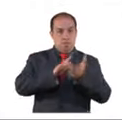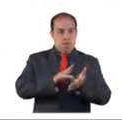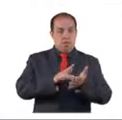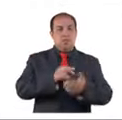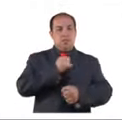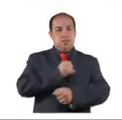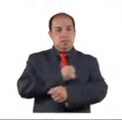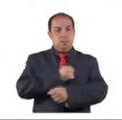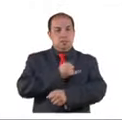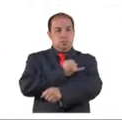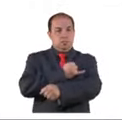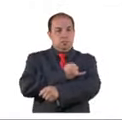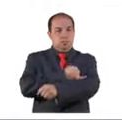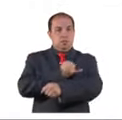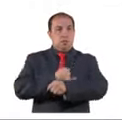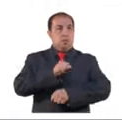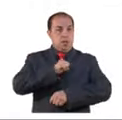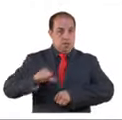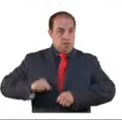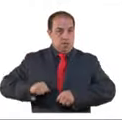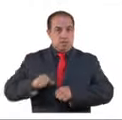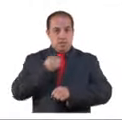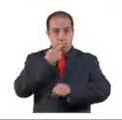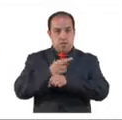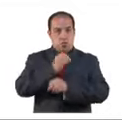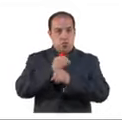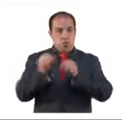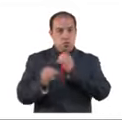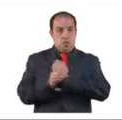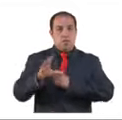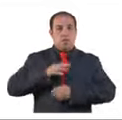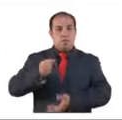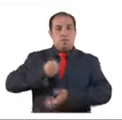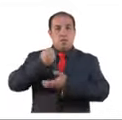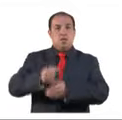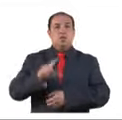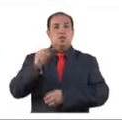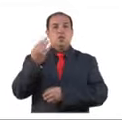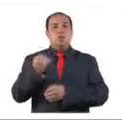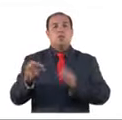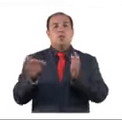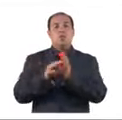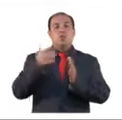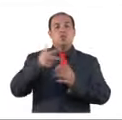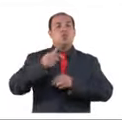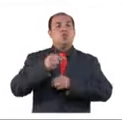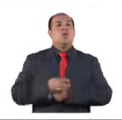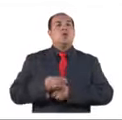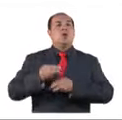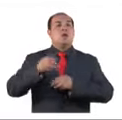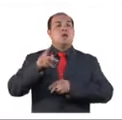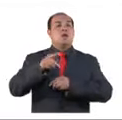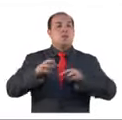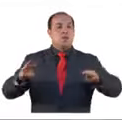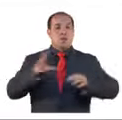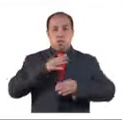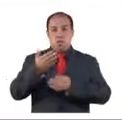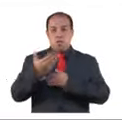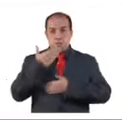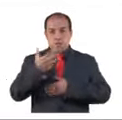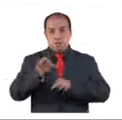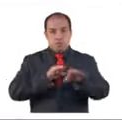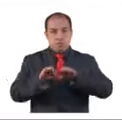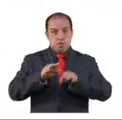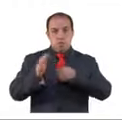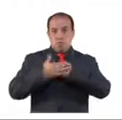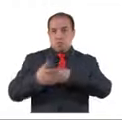Secretaría de Obras. Es una ciclovía de 9.78 kilómetros, ya tiene 90% de avance, estamos a unos días de terminar, con una inversión aproximada de